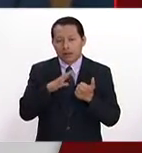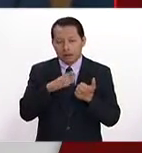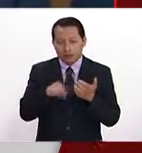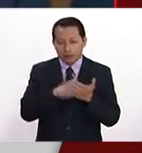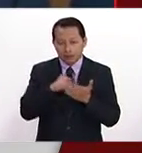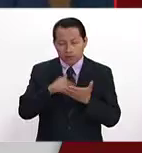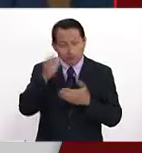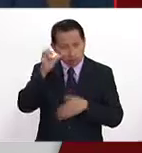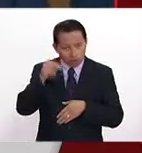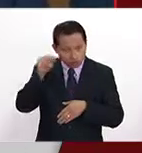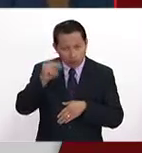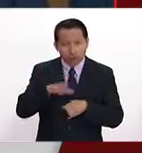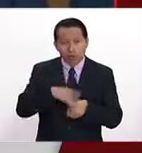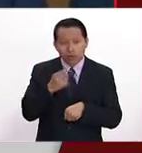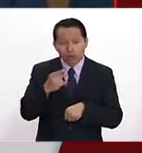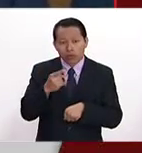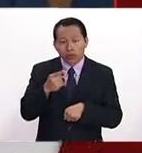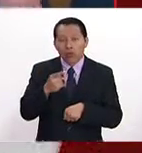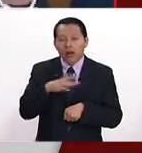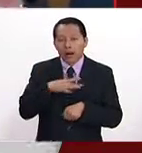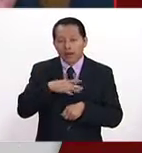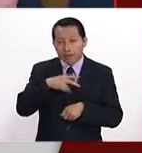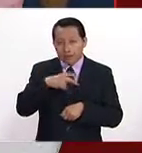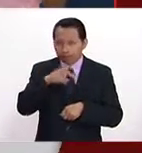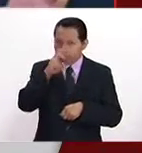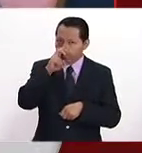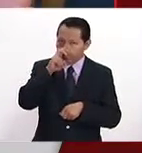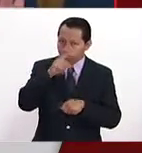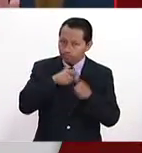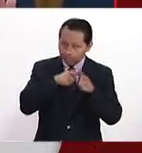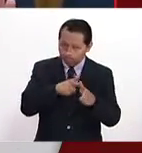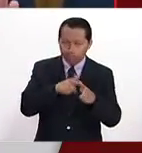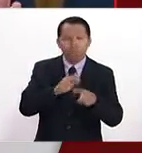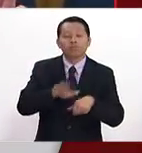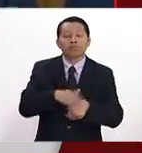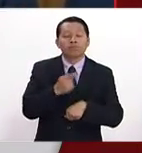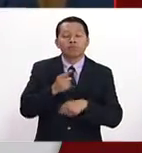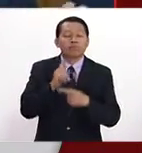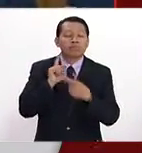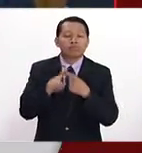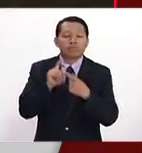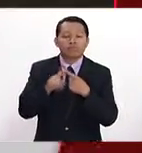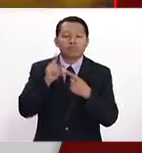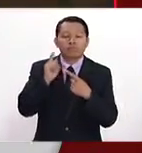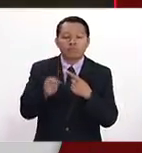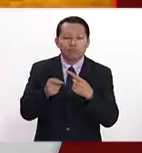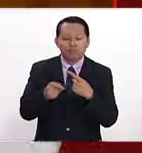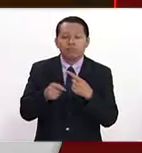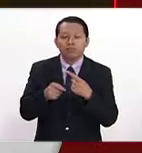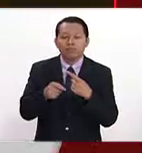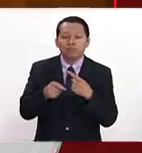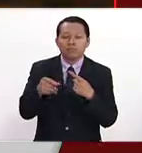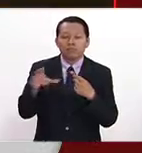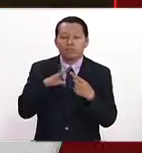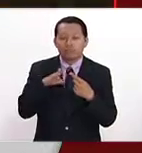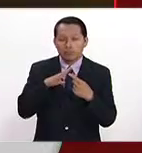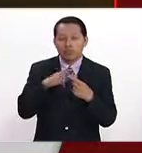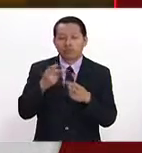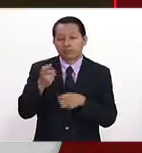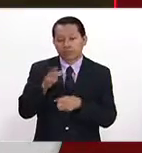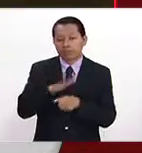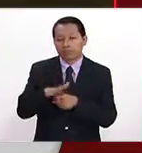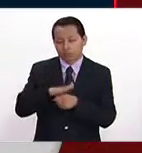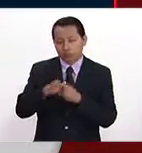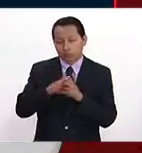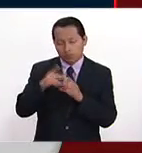Corea del Norte. ¿Por qué no se ha flexibilizado? Por un lado está el tema de su autoeficiencia en